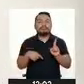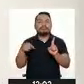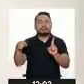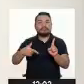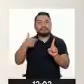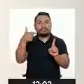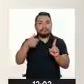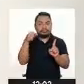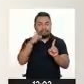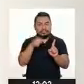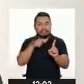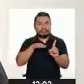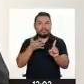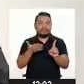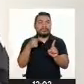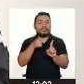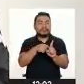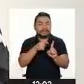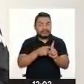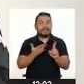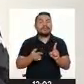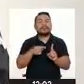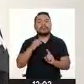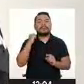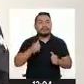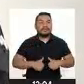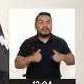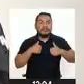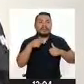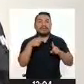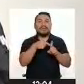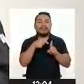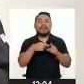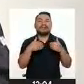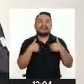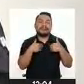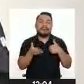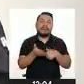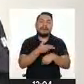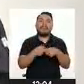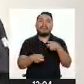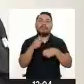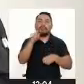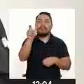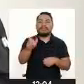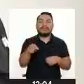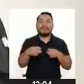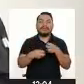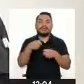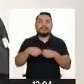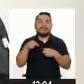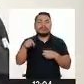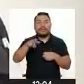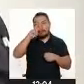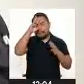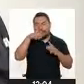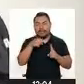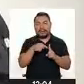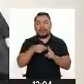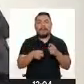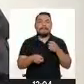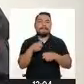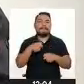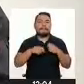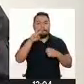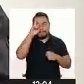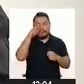naturalidad y legítimo derecho de vida, había tenido unos problemas con una persona de nacionalidad peruana, unos